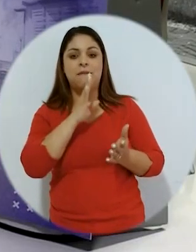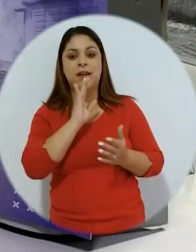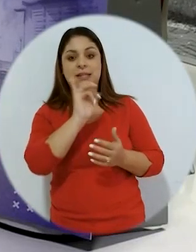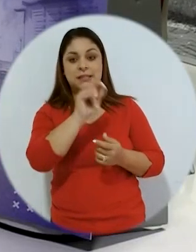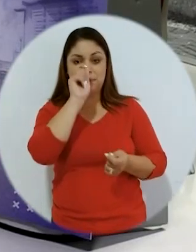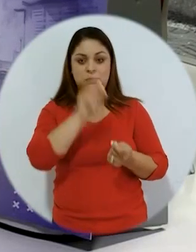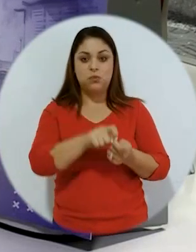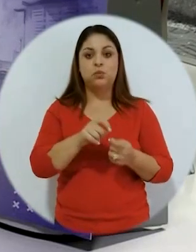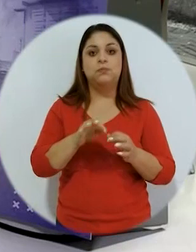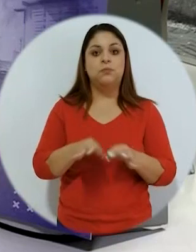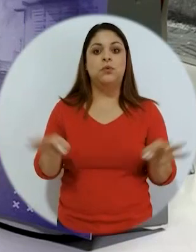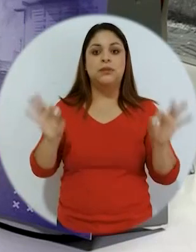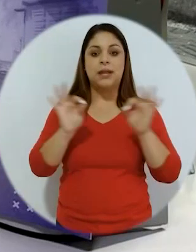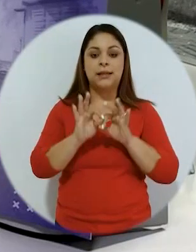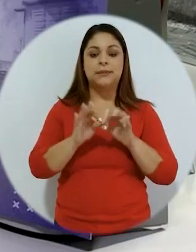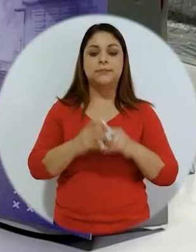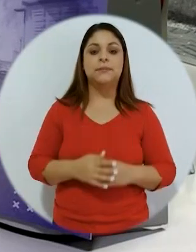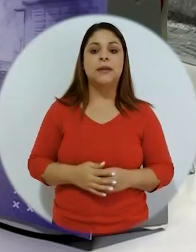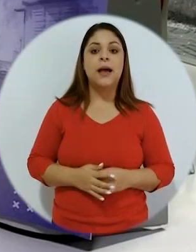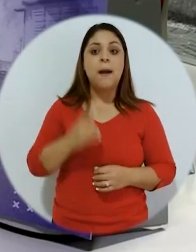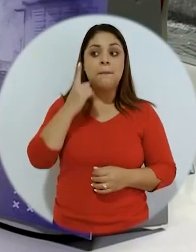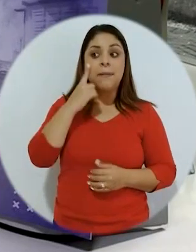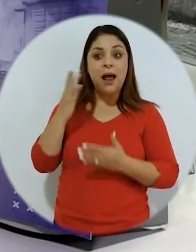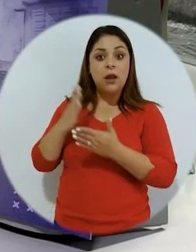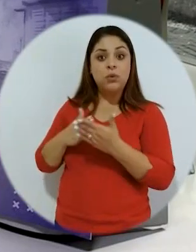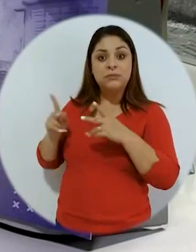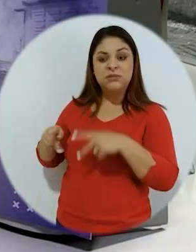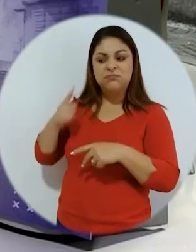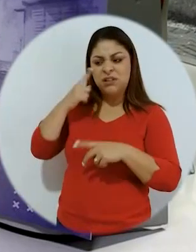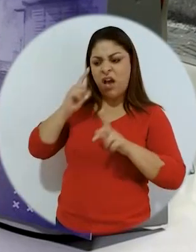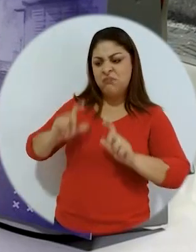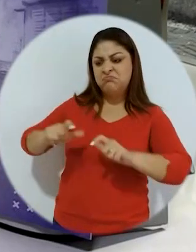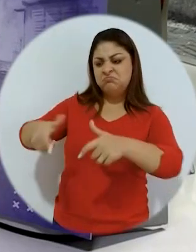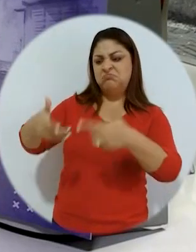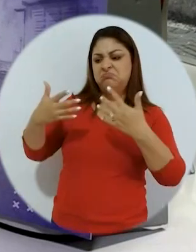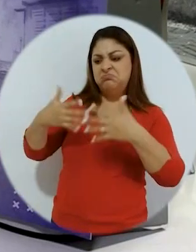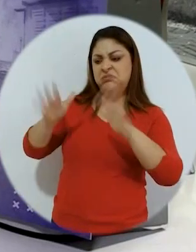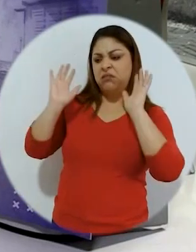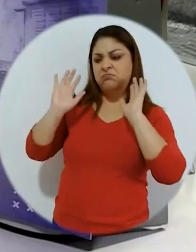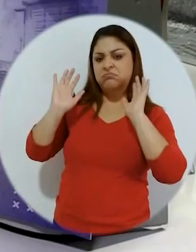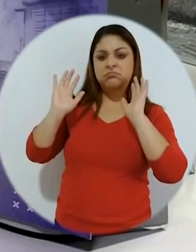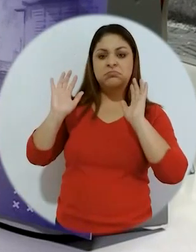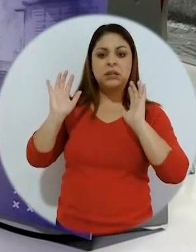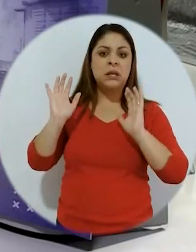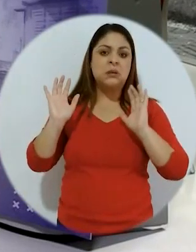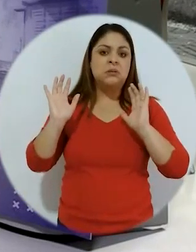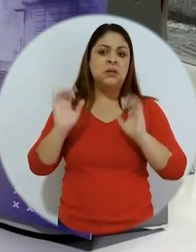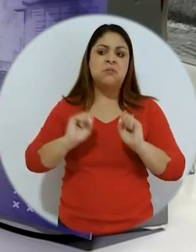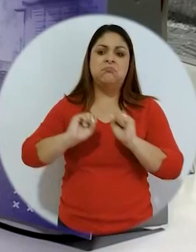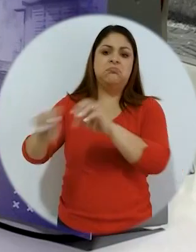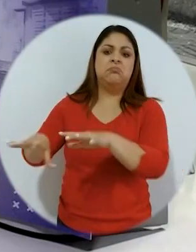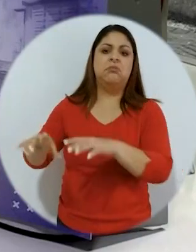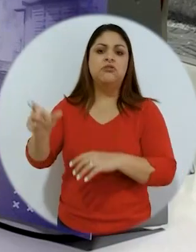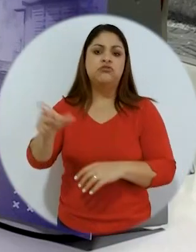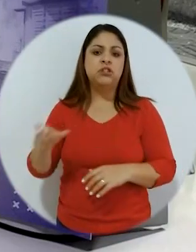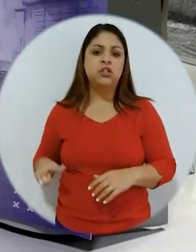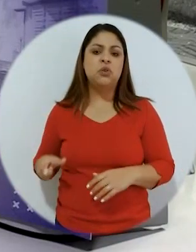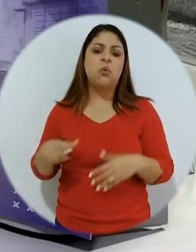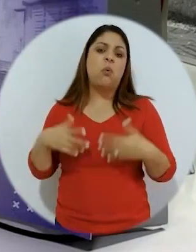punto que es de vital importancia aquí. Lo que para unos es un desecho, que anteriormente hubiera sido